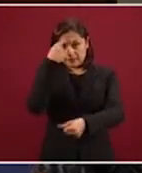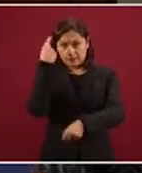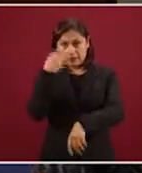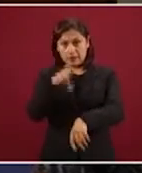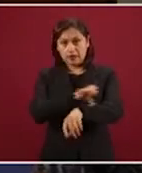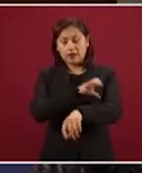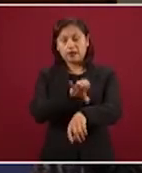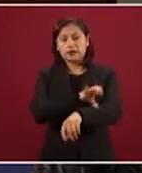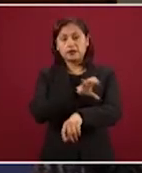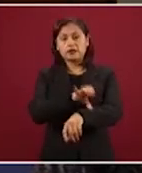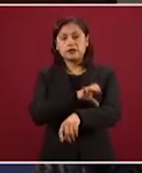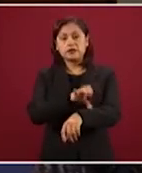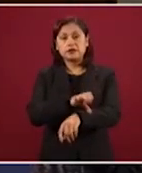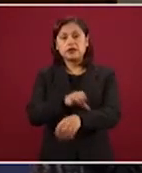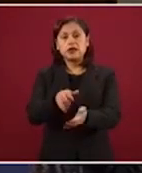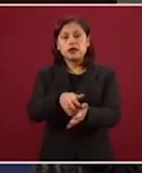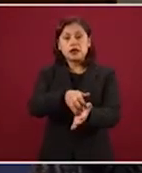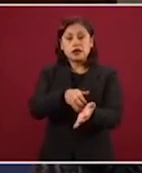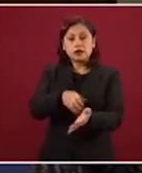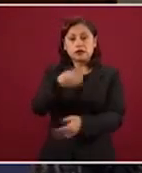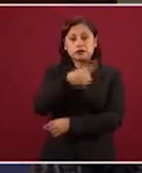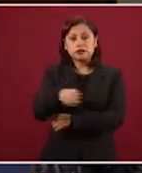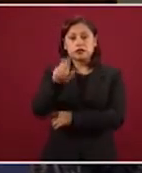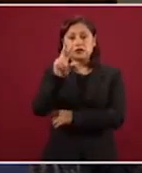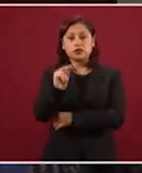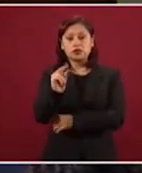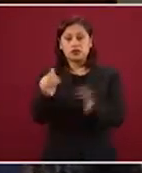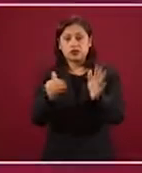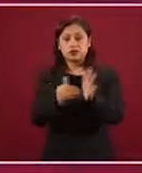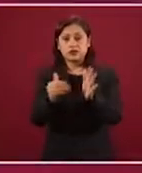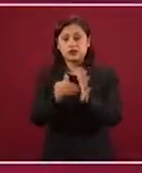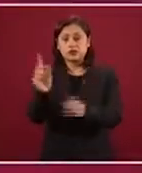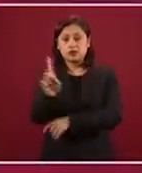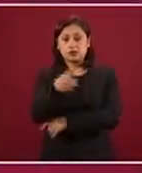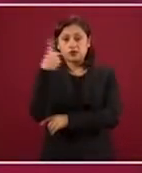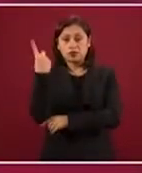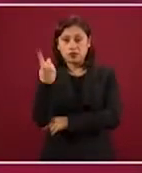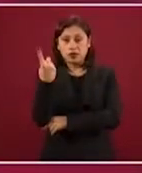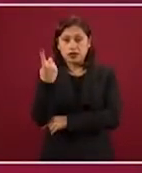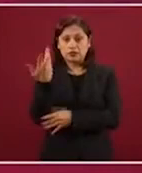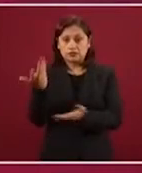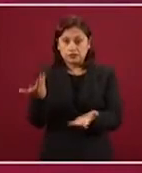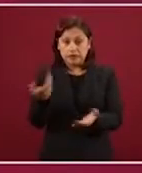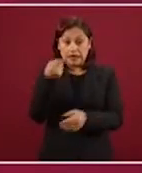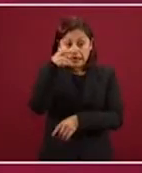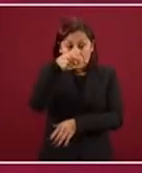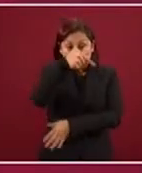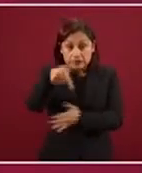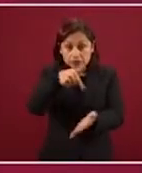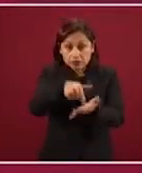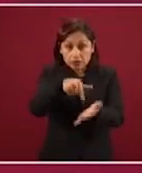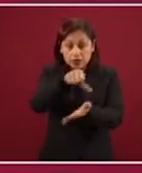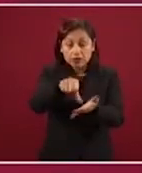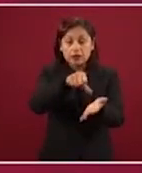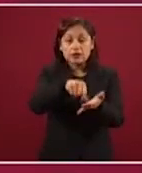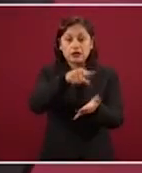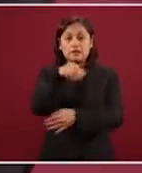han habido ahorros de 180 millones de dólares, solo en esa central.